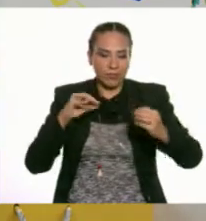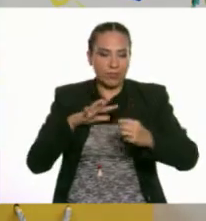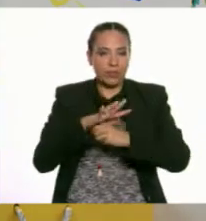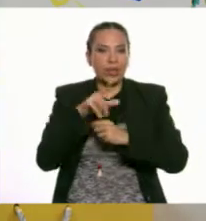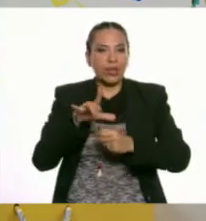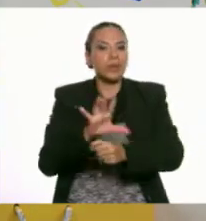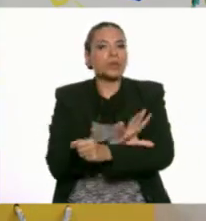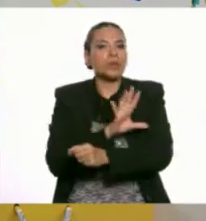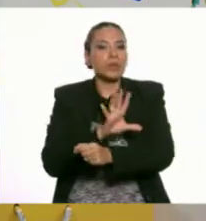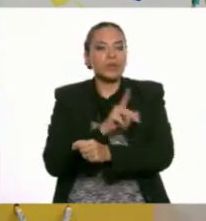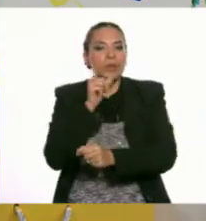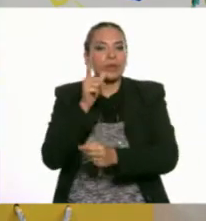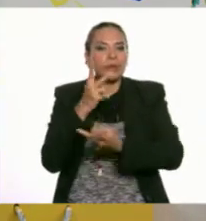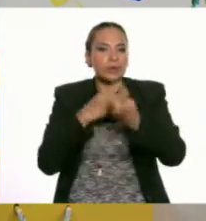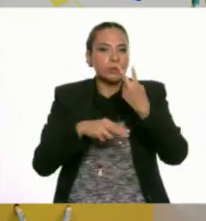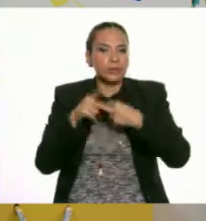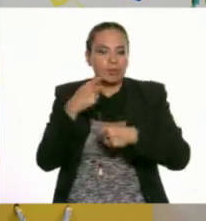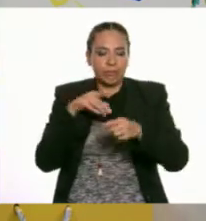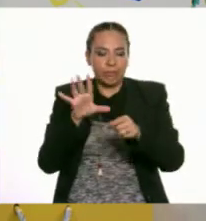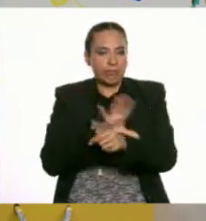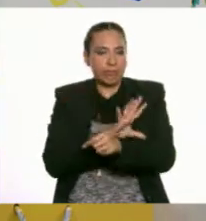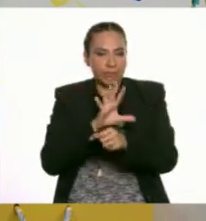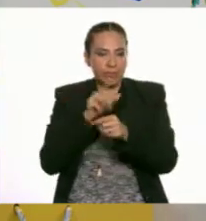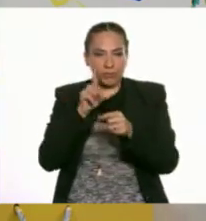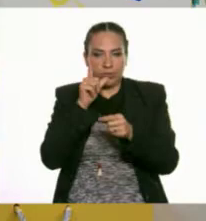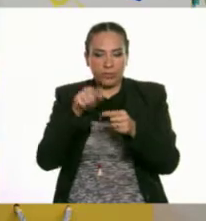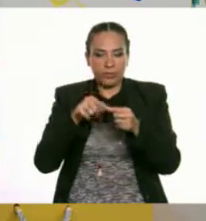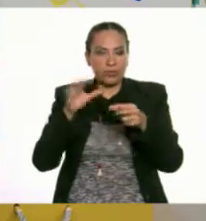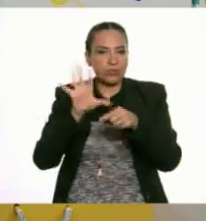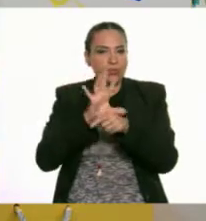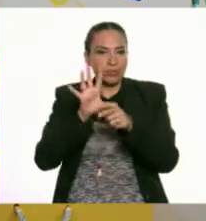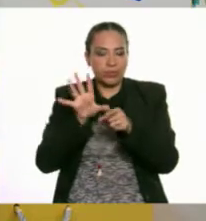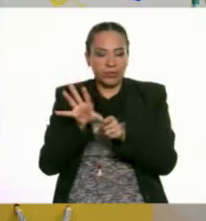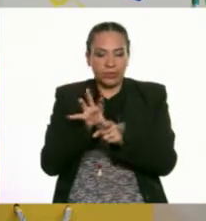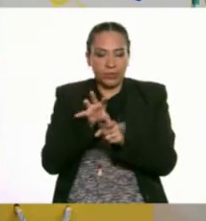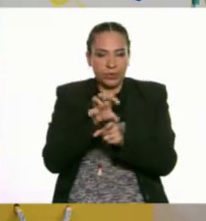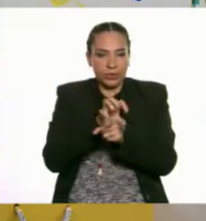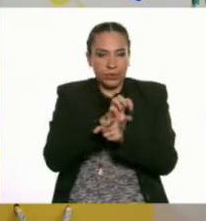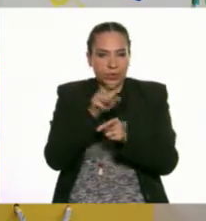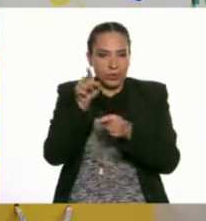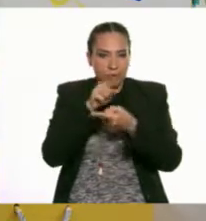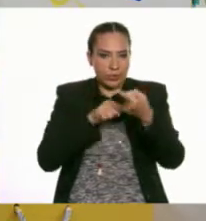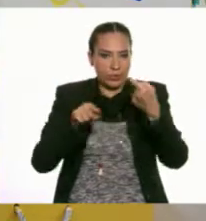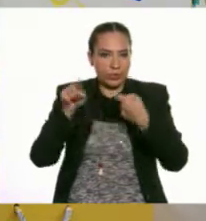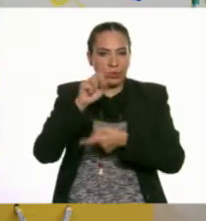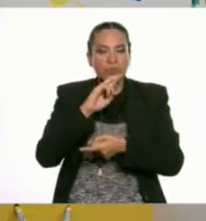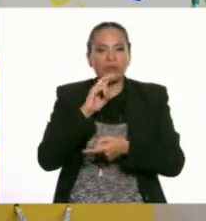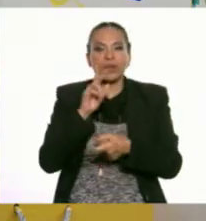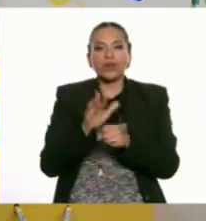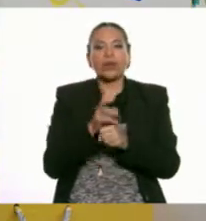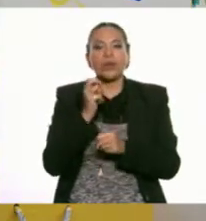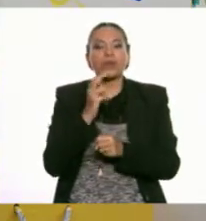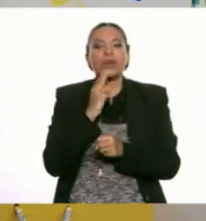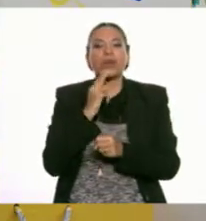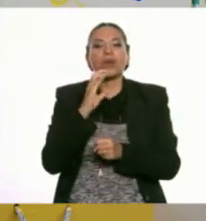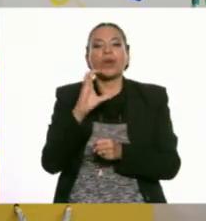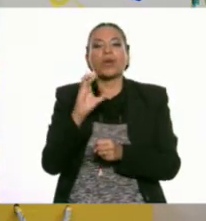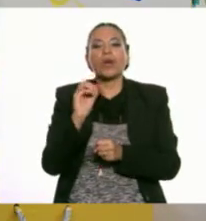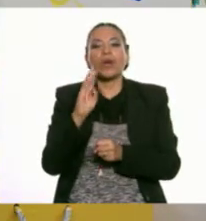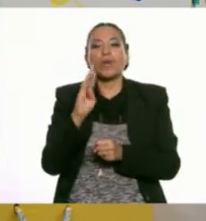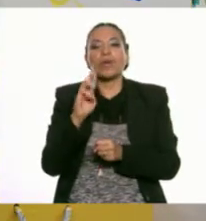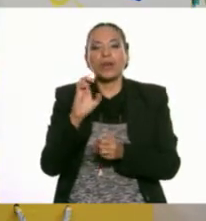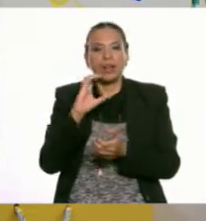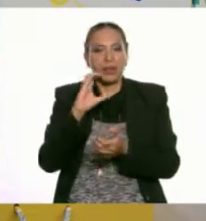conductor de electricidad. Es decir, permite que la electricidad de la pila corra mejor. Por eso ocupamos cobre para